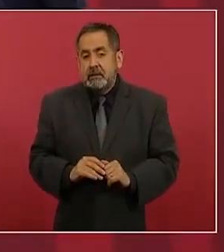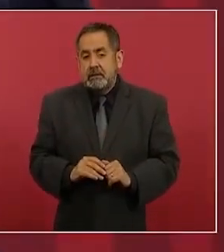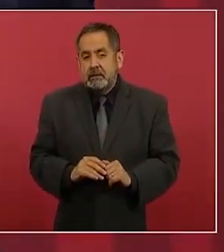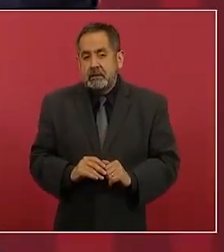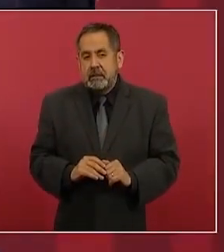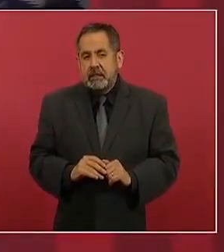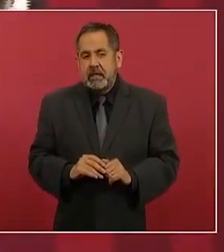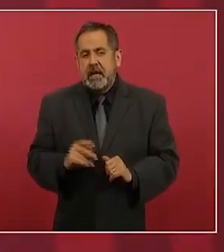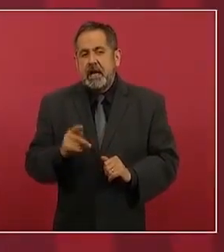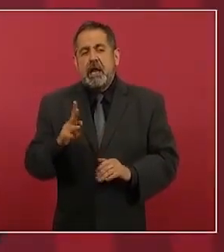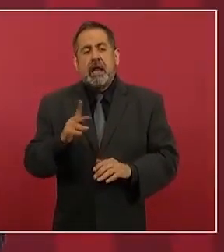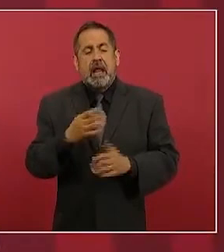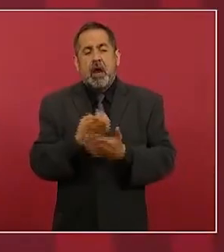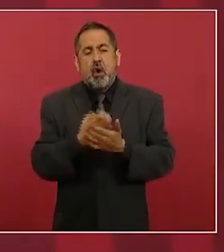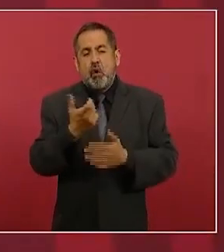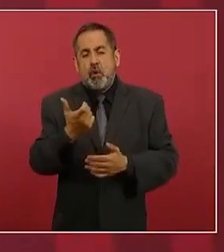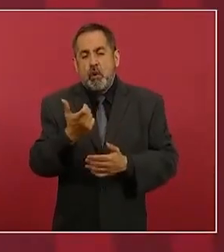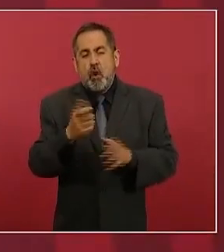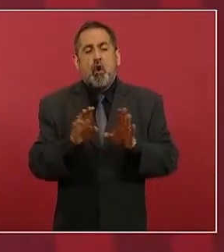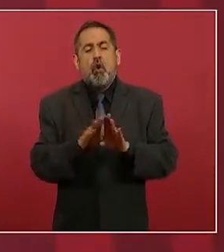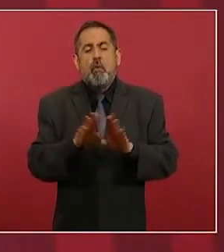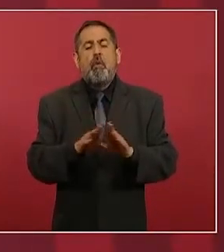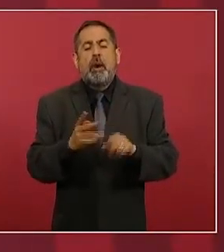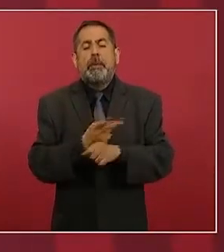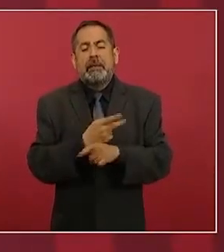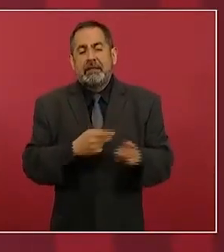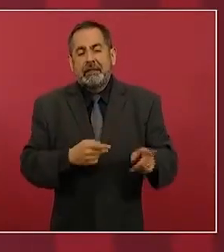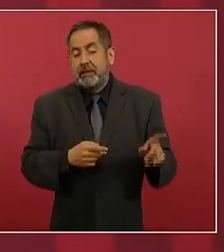¿Qué hubiese pasado en lo económico?